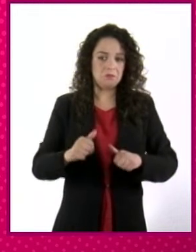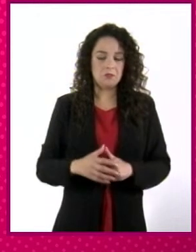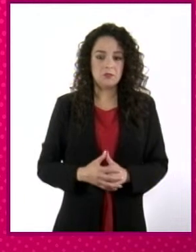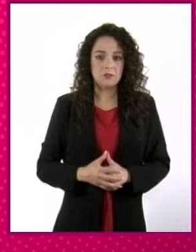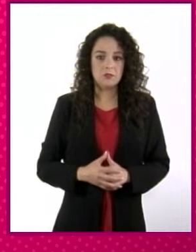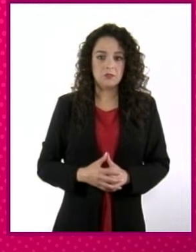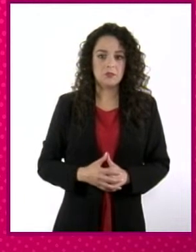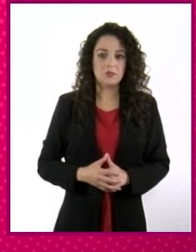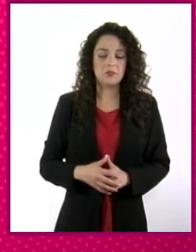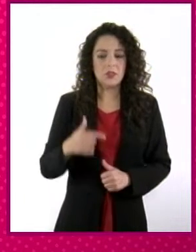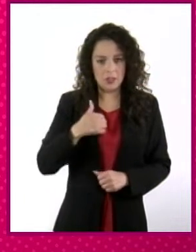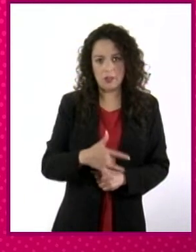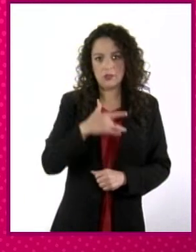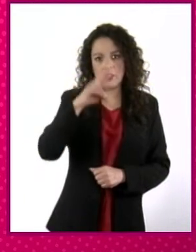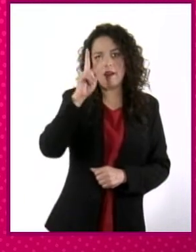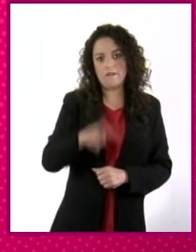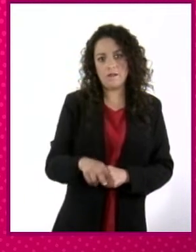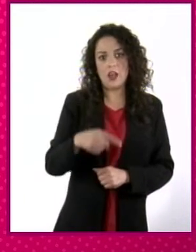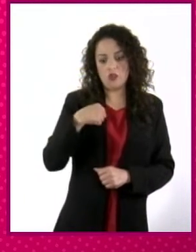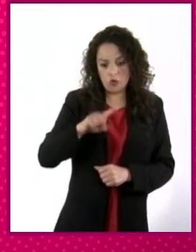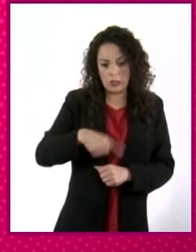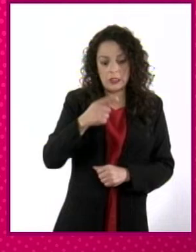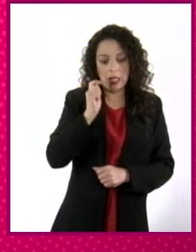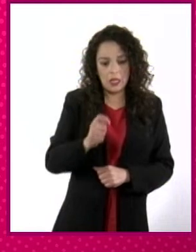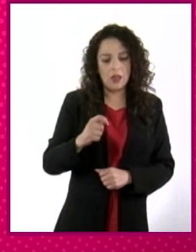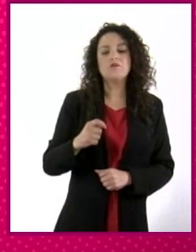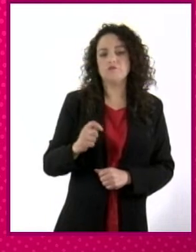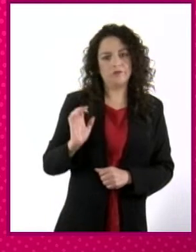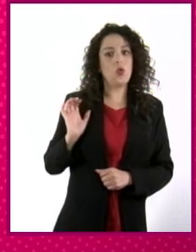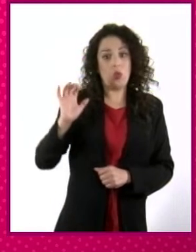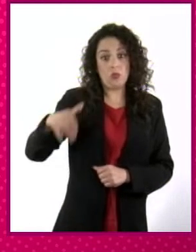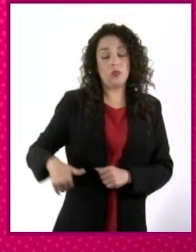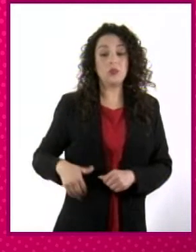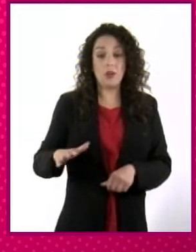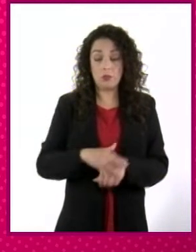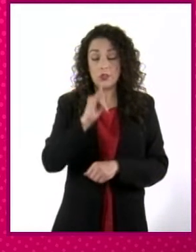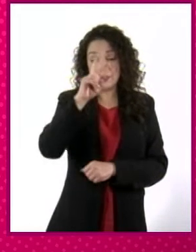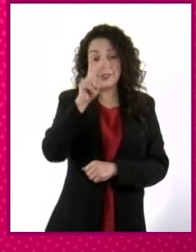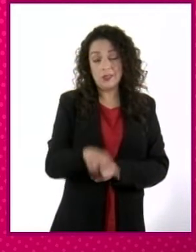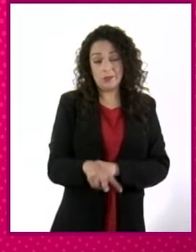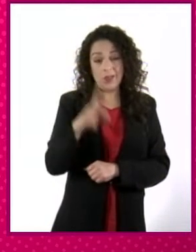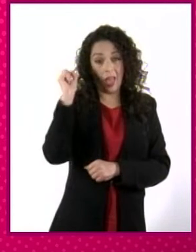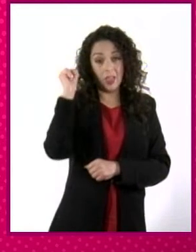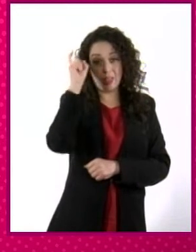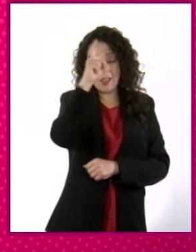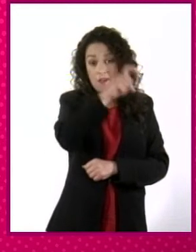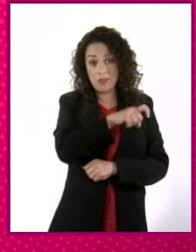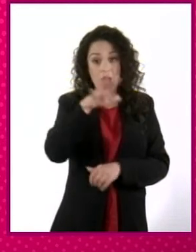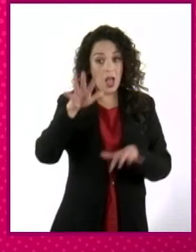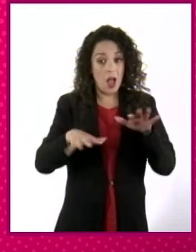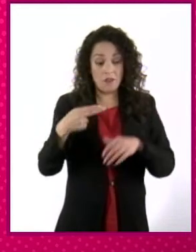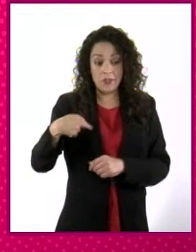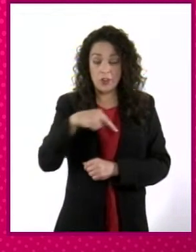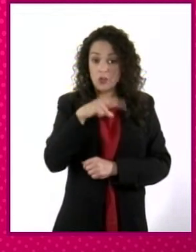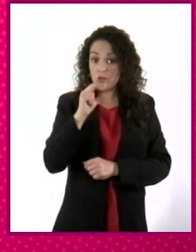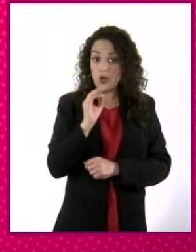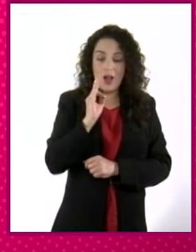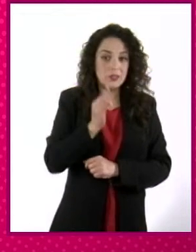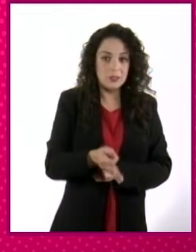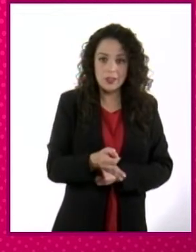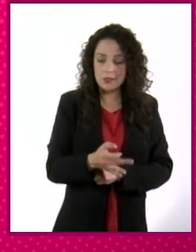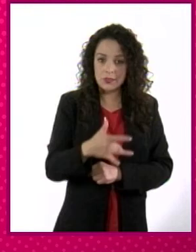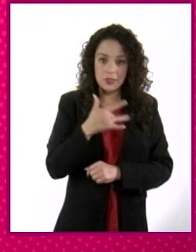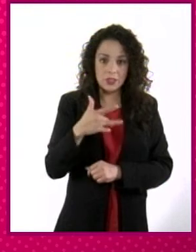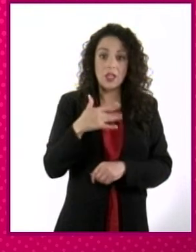sentirnos orgullosos de quiénes somos, porque también tardamos en aceptar quiénes éramos por precisamente